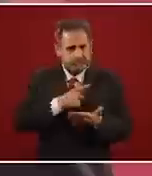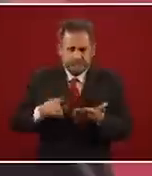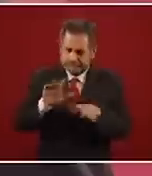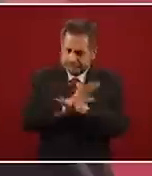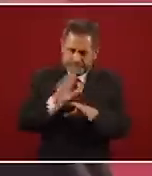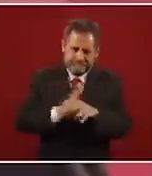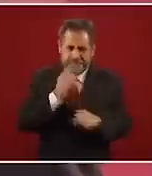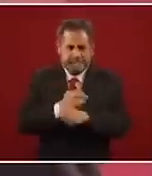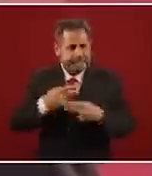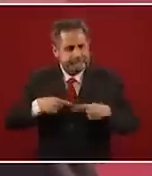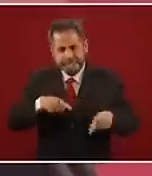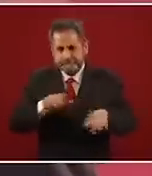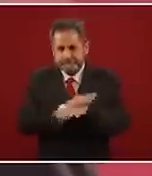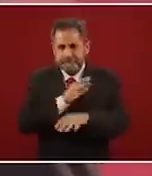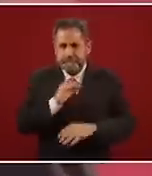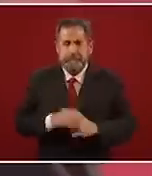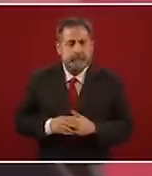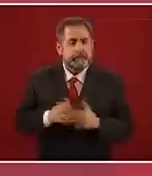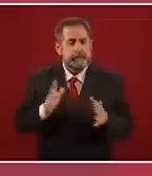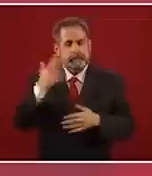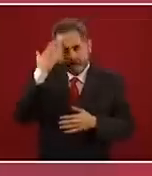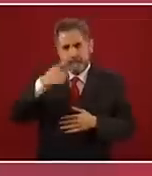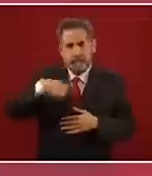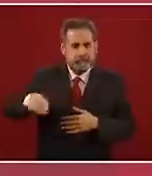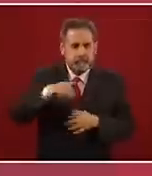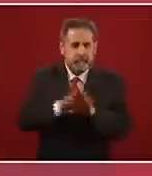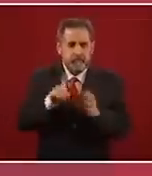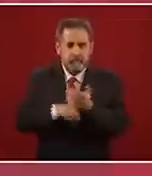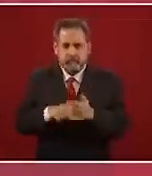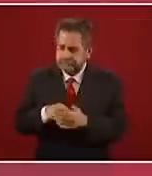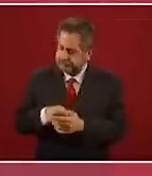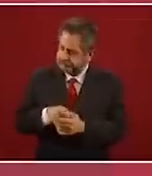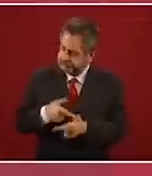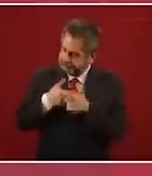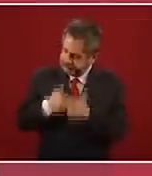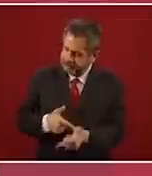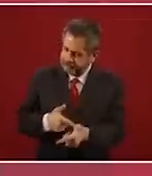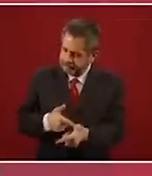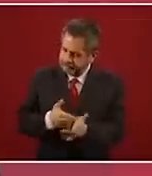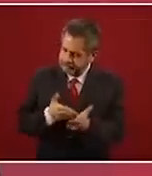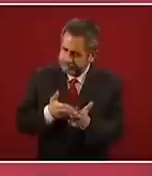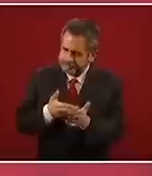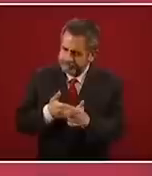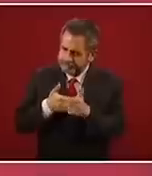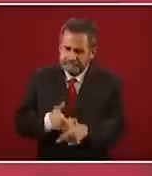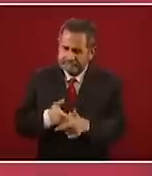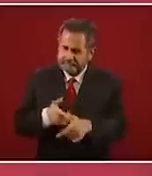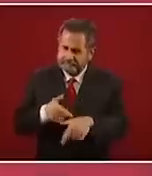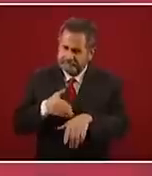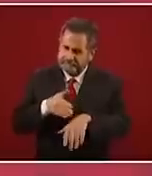la vida pública. Y ya saben cómo somos nosotros de perseverantes. O sea,